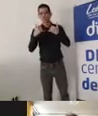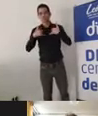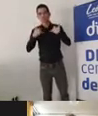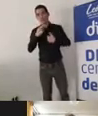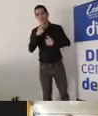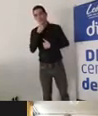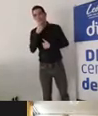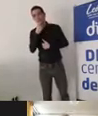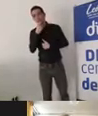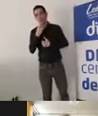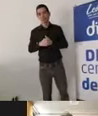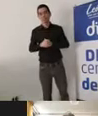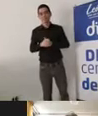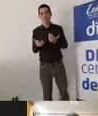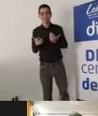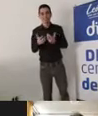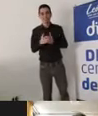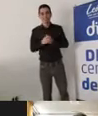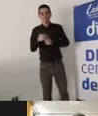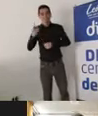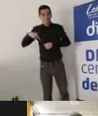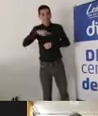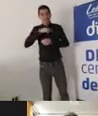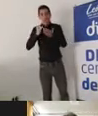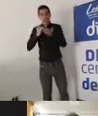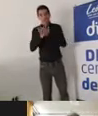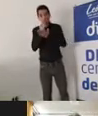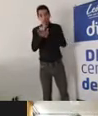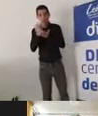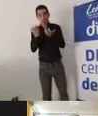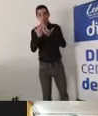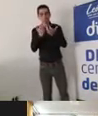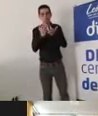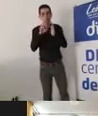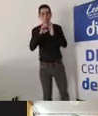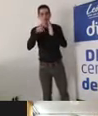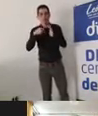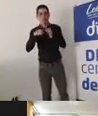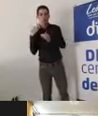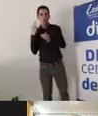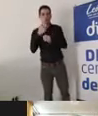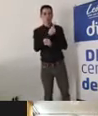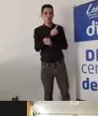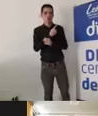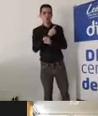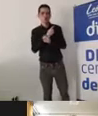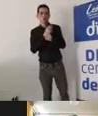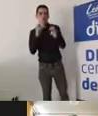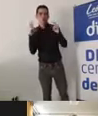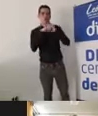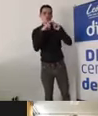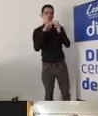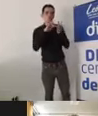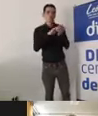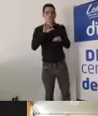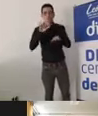situaciones de conflicto y en decisiones que nosotros no pedimos vivir, cómo entrar a un conflicto armado, los jóvenes y los más pequeños son los más vulnerables a